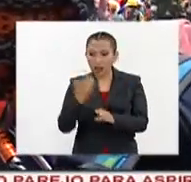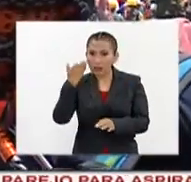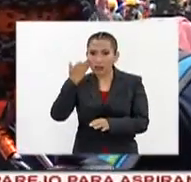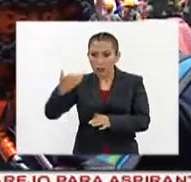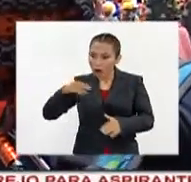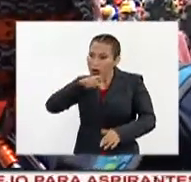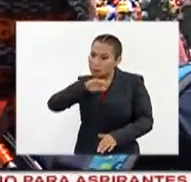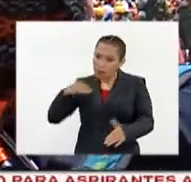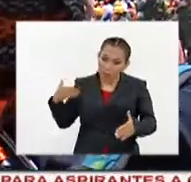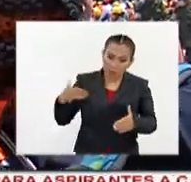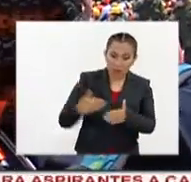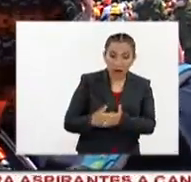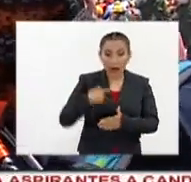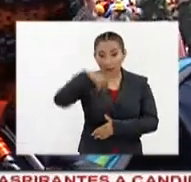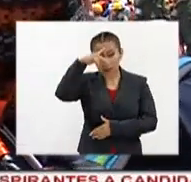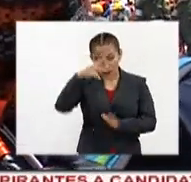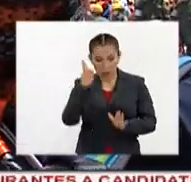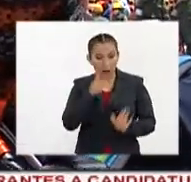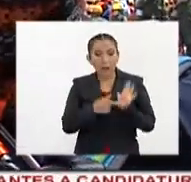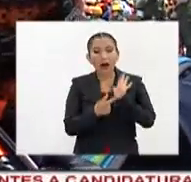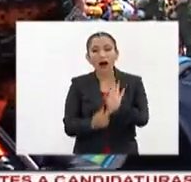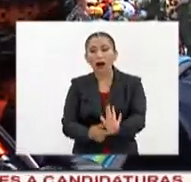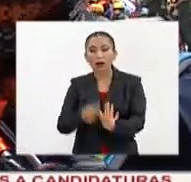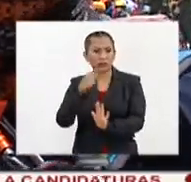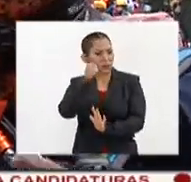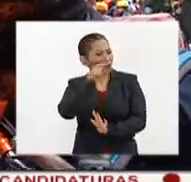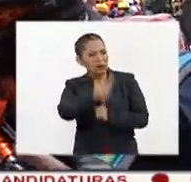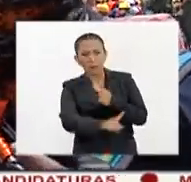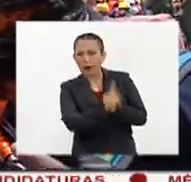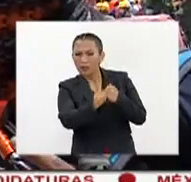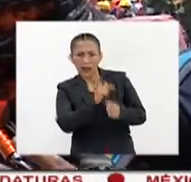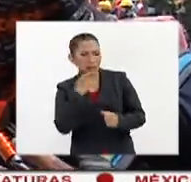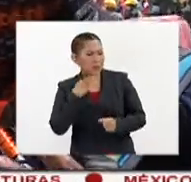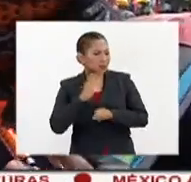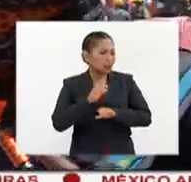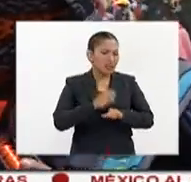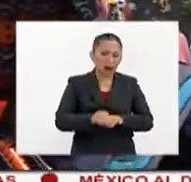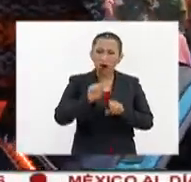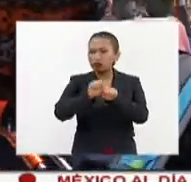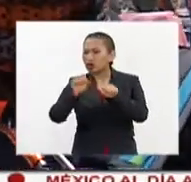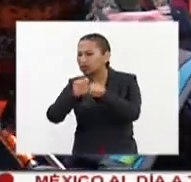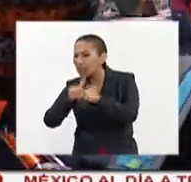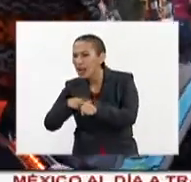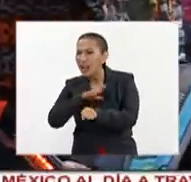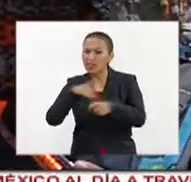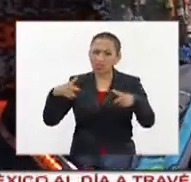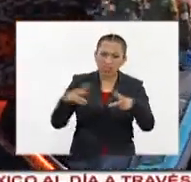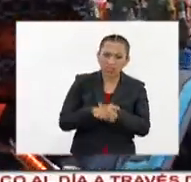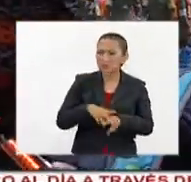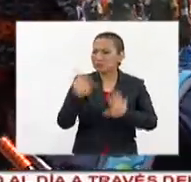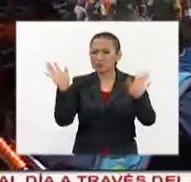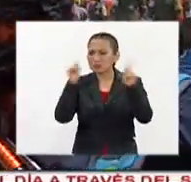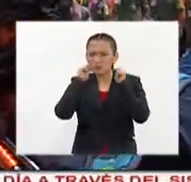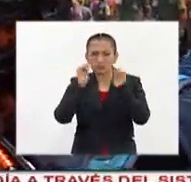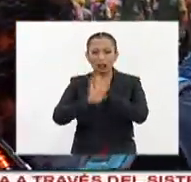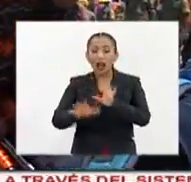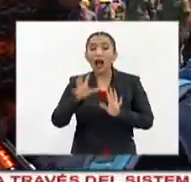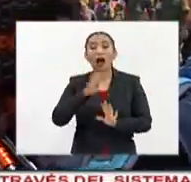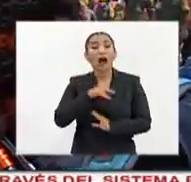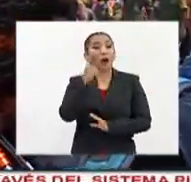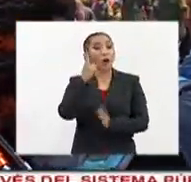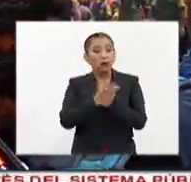tiempo. Creo que México demostró, más allá de los problemas políticos o sociales que existen, que pues, no